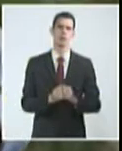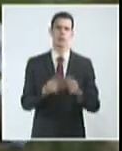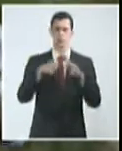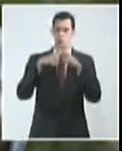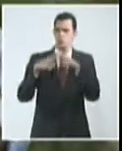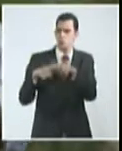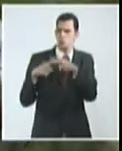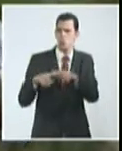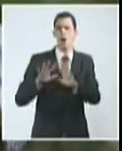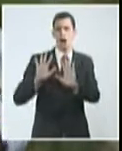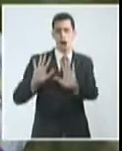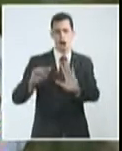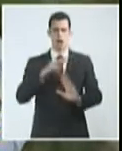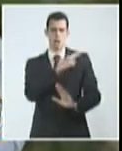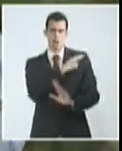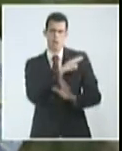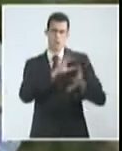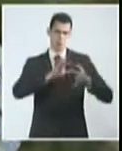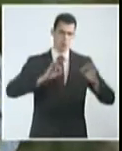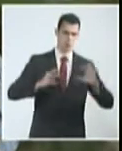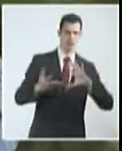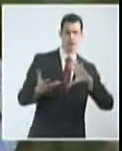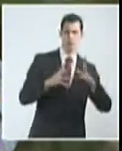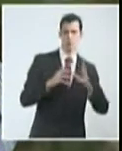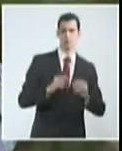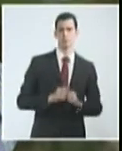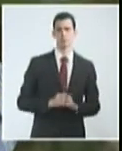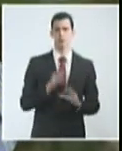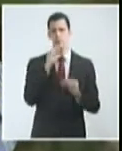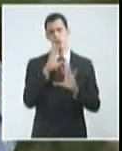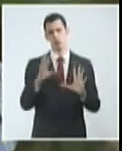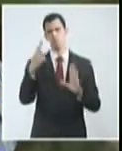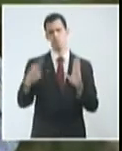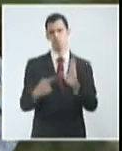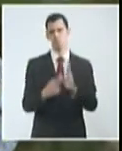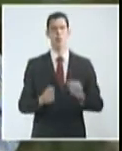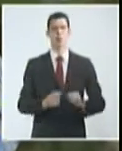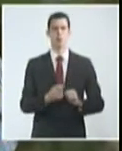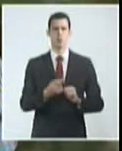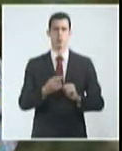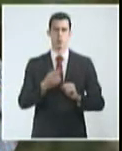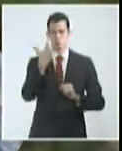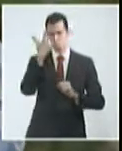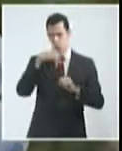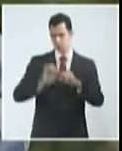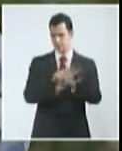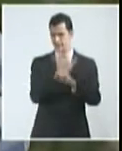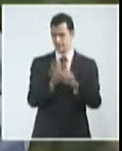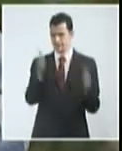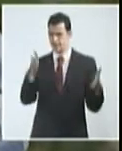un impulso, porque también la pandemia nos paralizó procesos como estos del trabajo en los barrios,